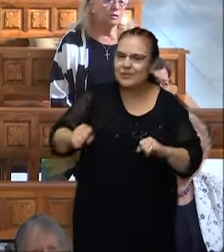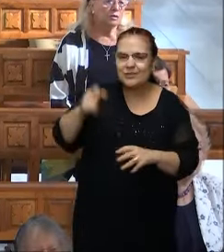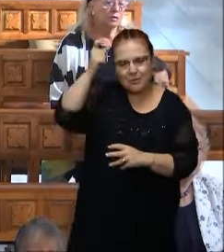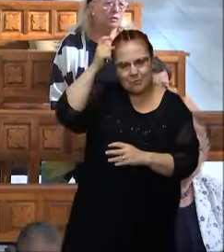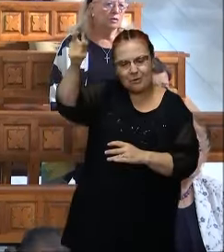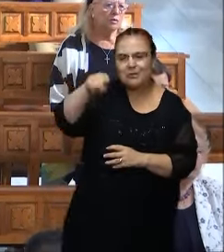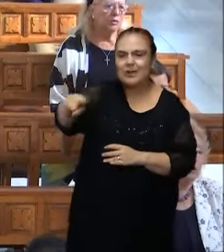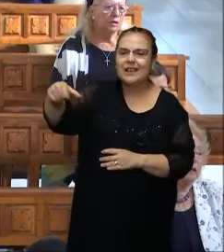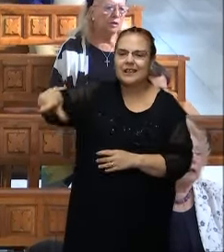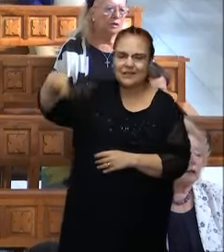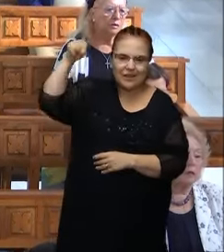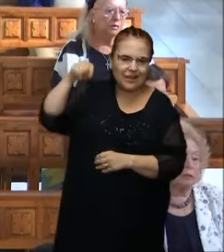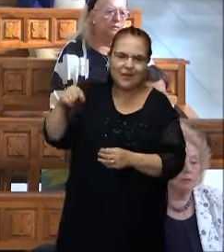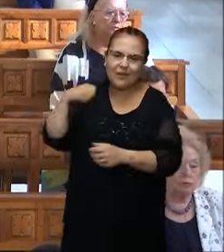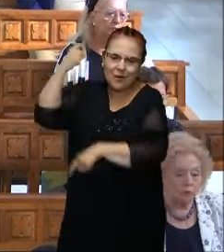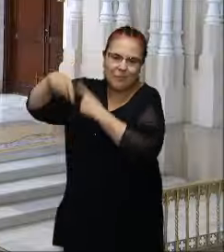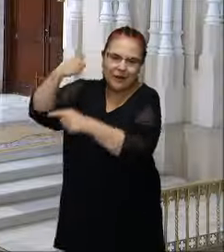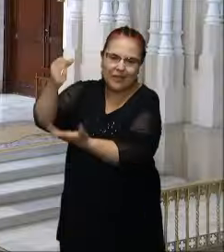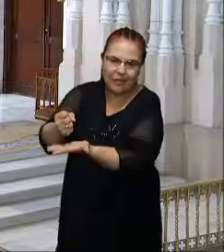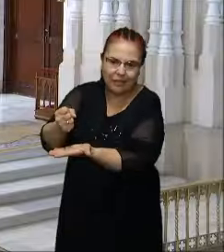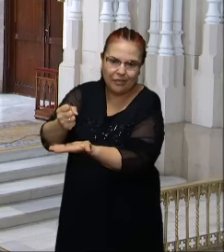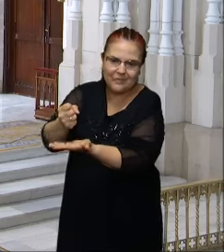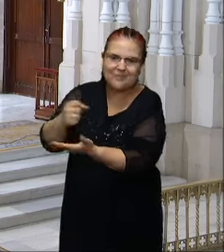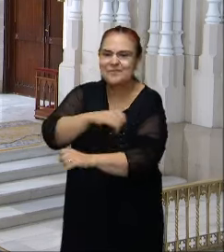se escogió como heredad.